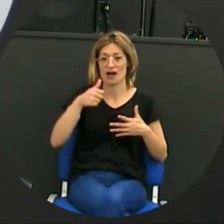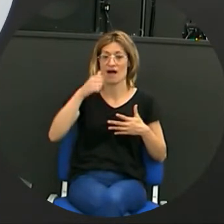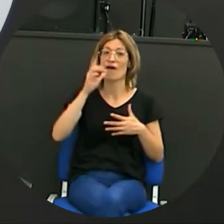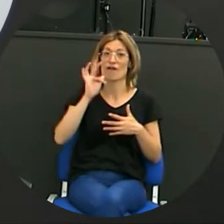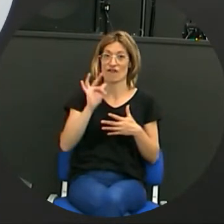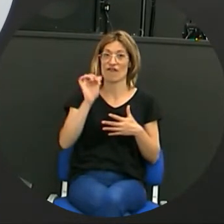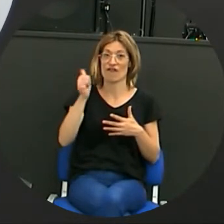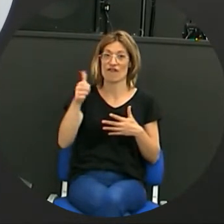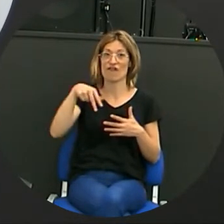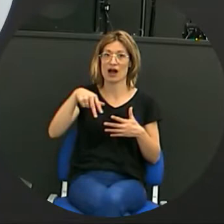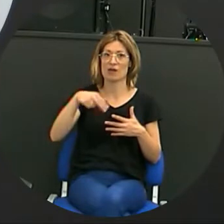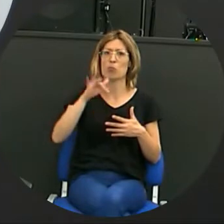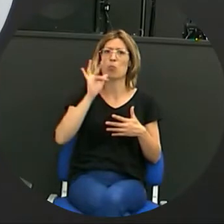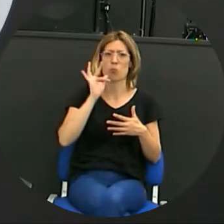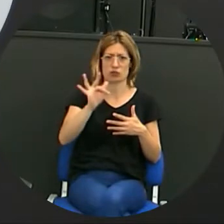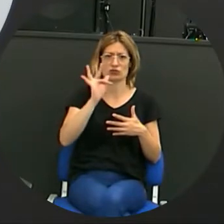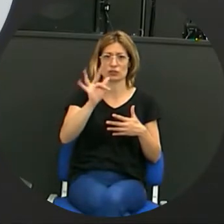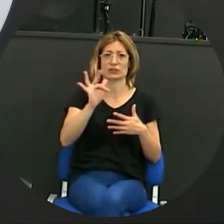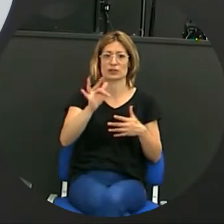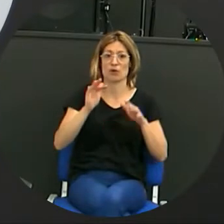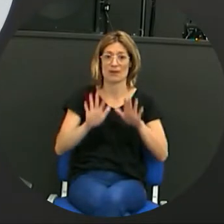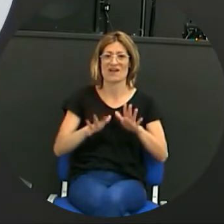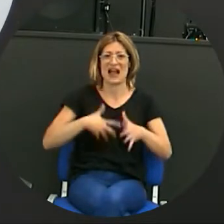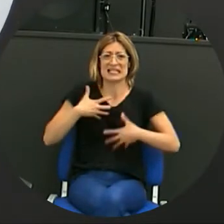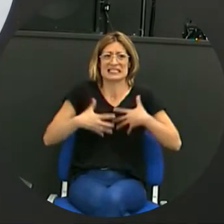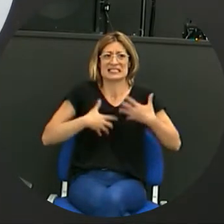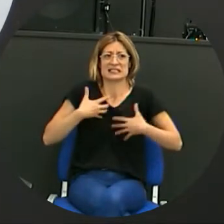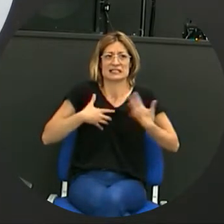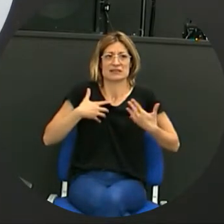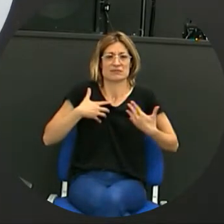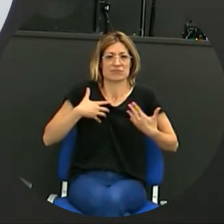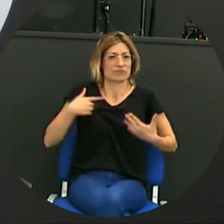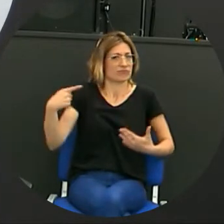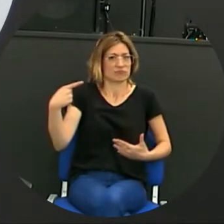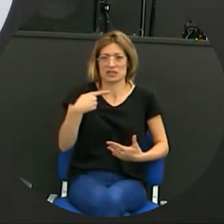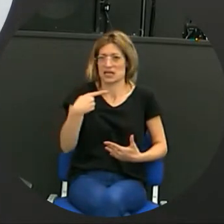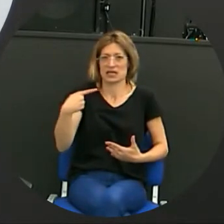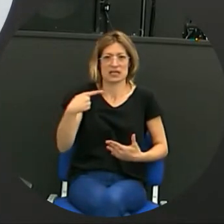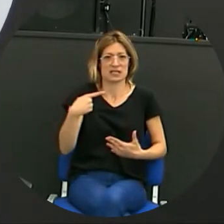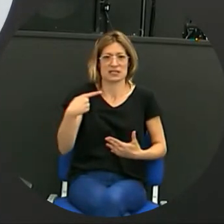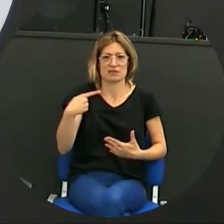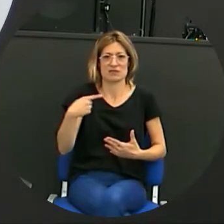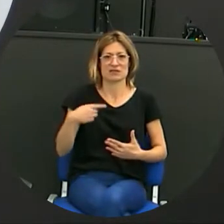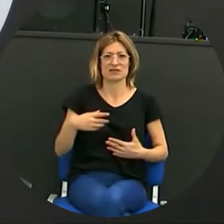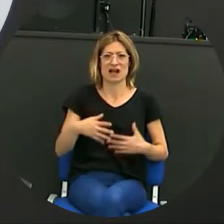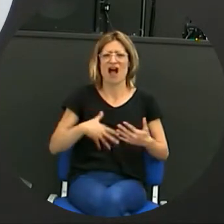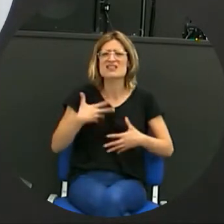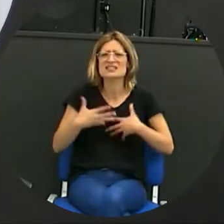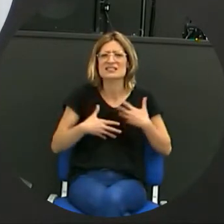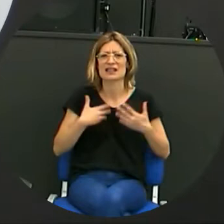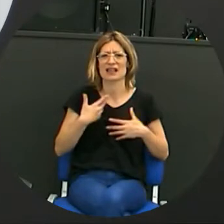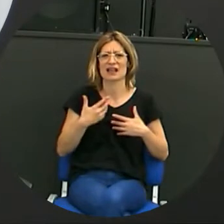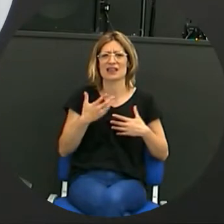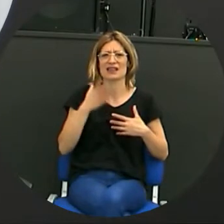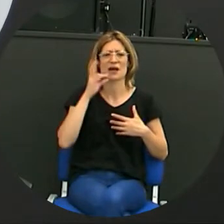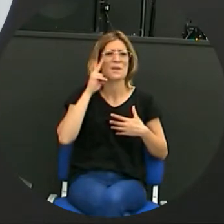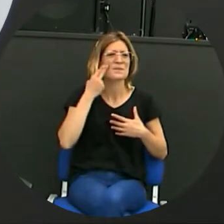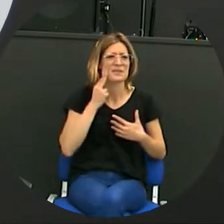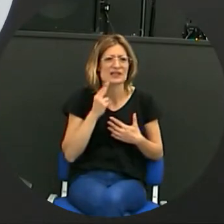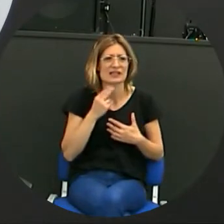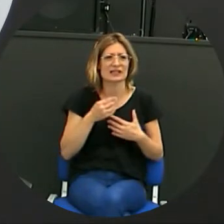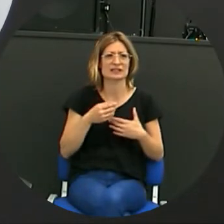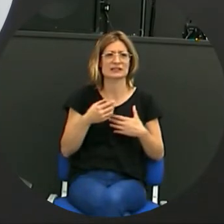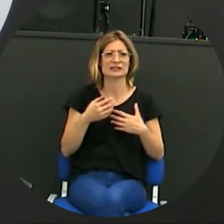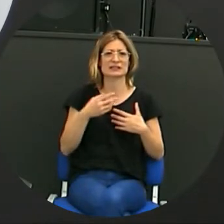ansiedad, dijimos que venía a traer incredulidad, a producir miedo, a producir ira,